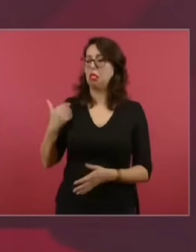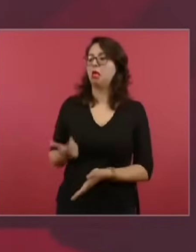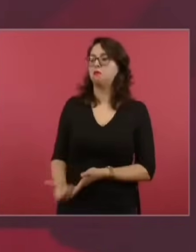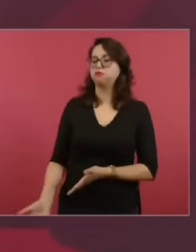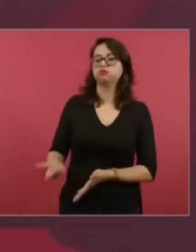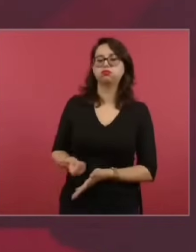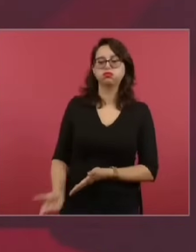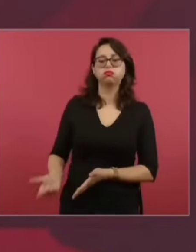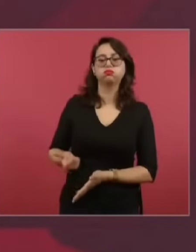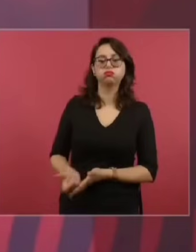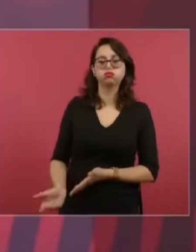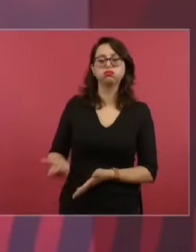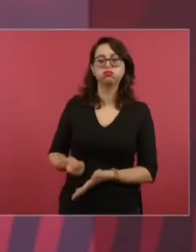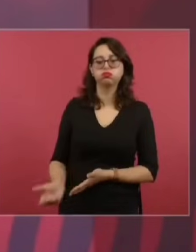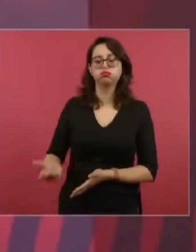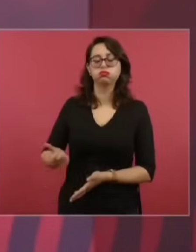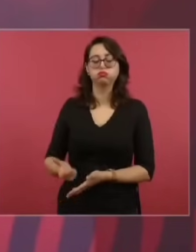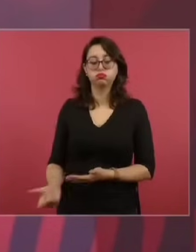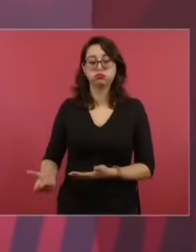Esto